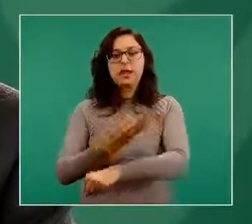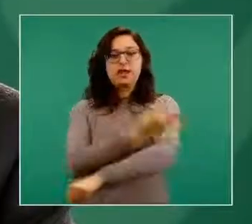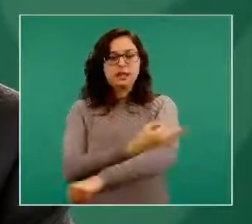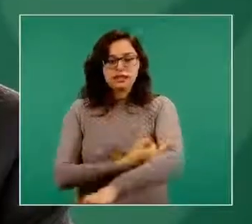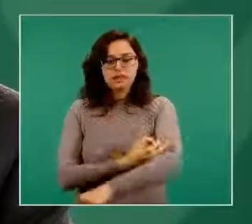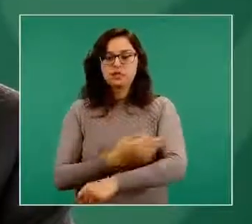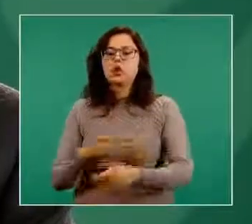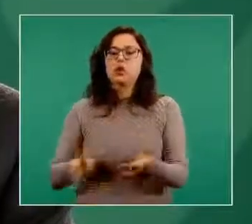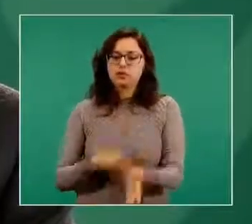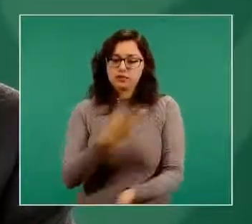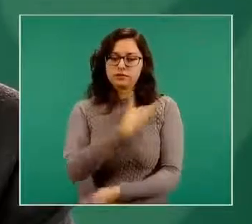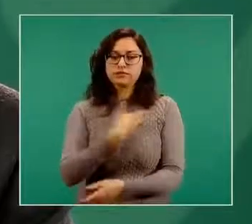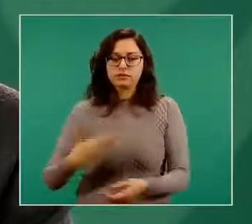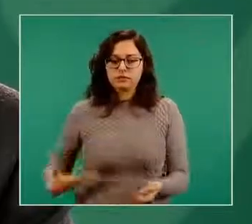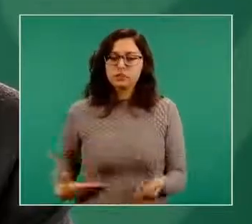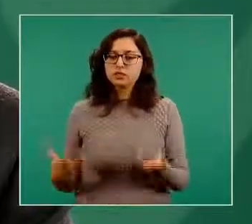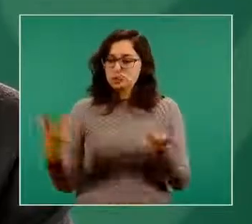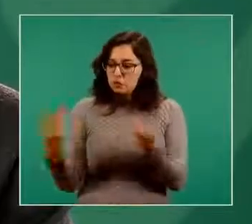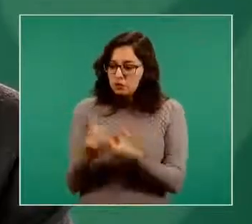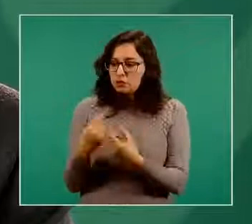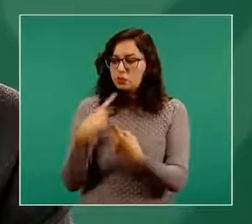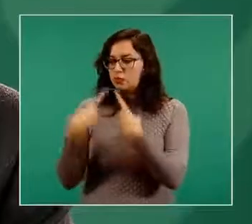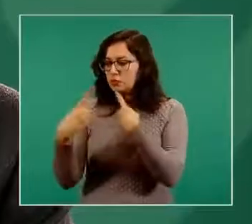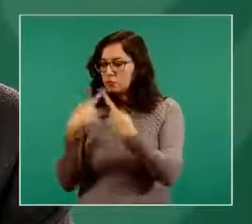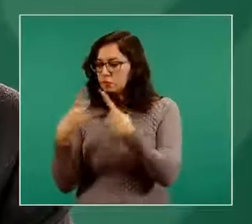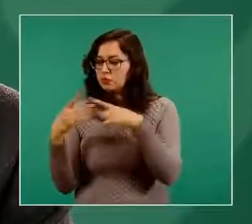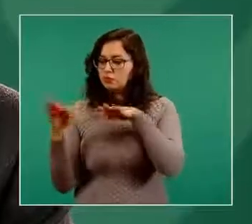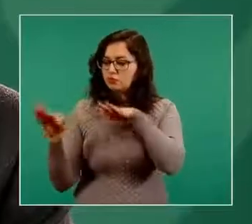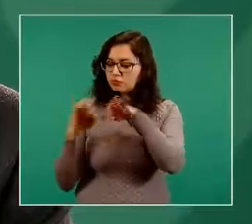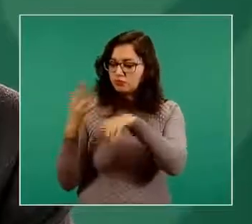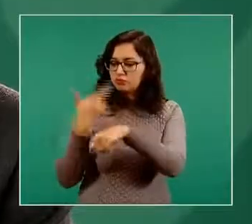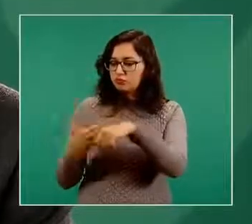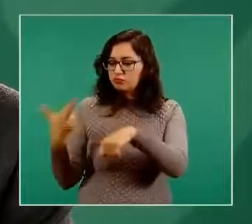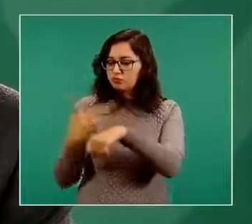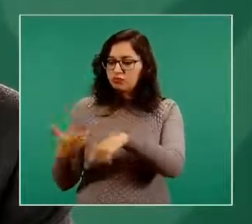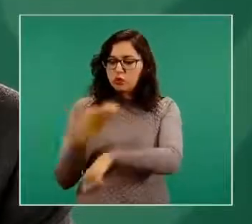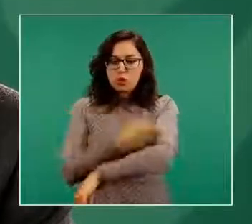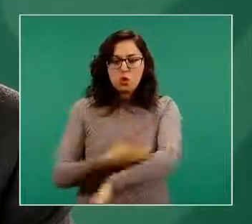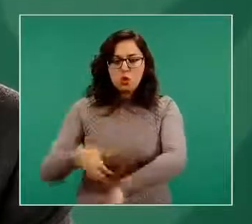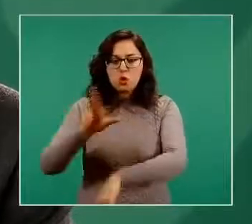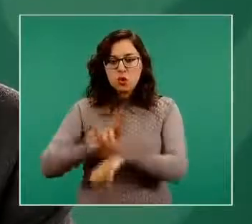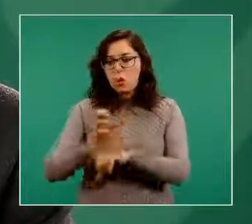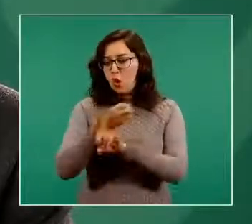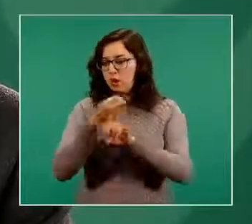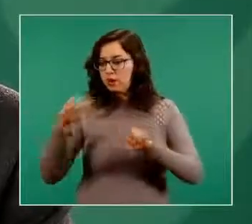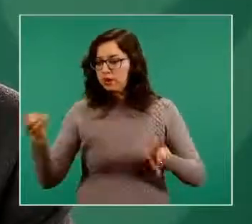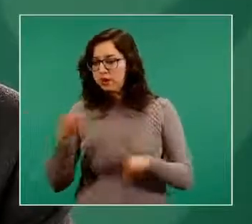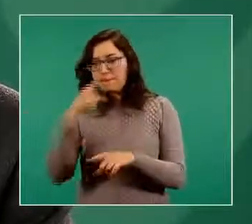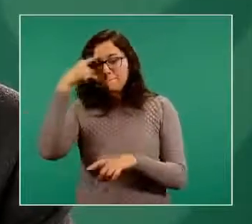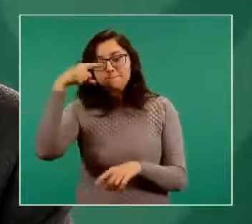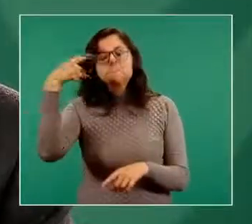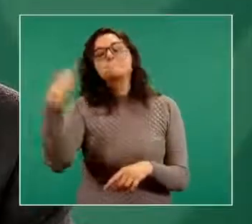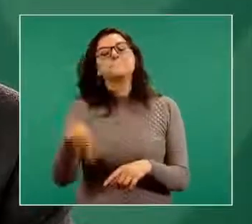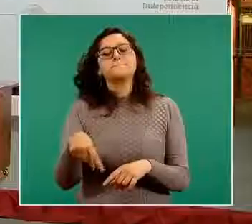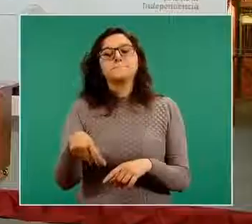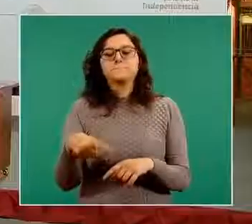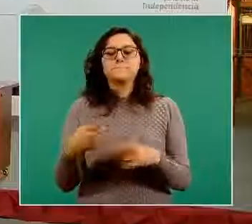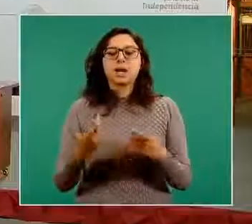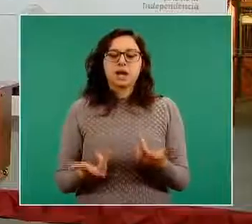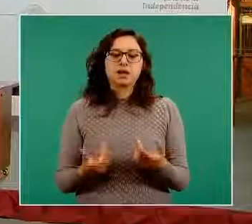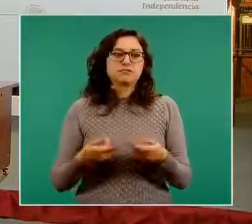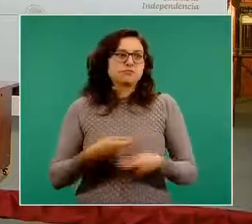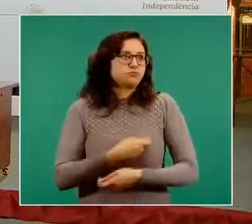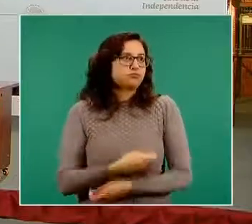convocado. Y estamos trabajando todos y todas muy coordinados para hacer los distintos ajustes en la distribución